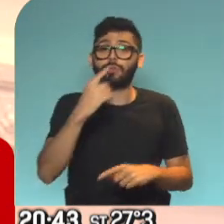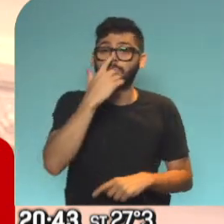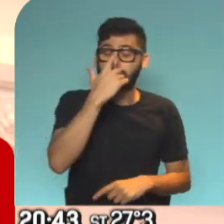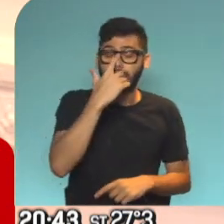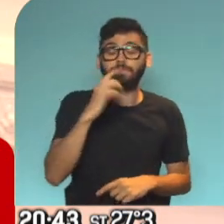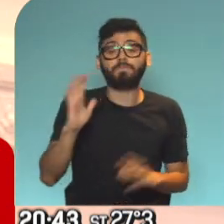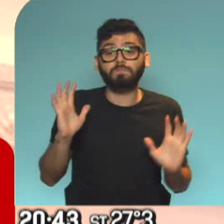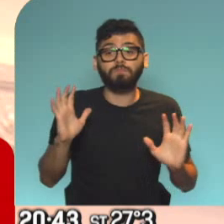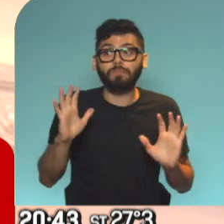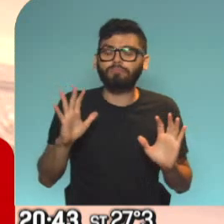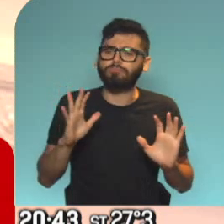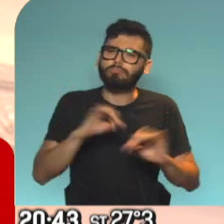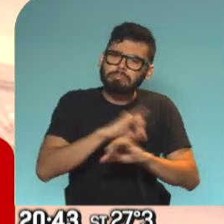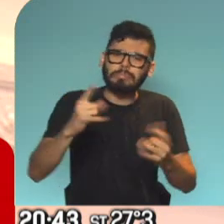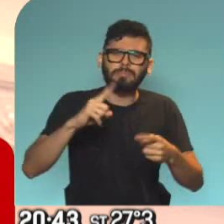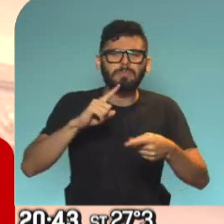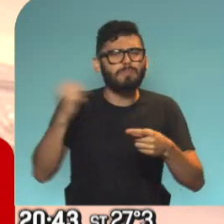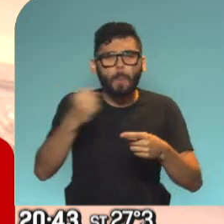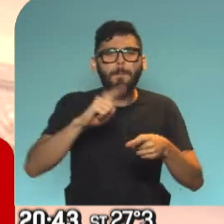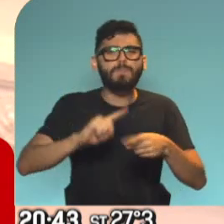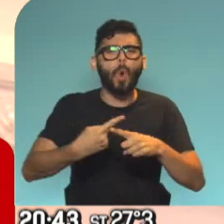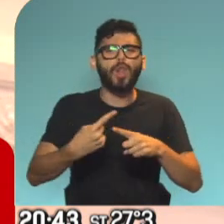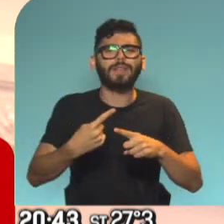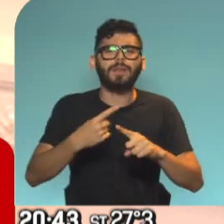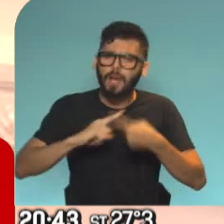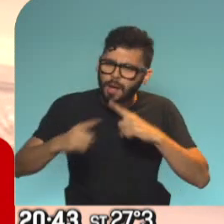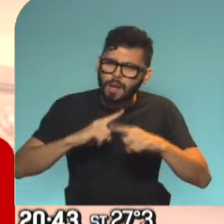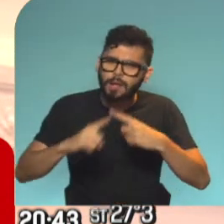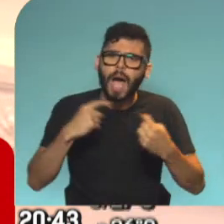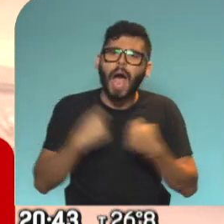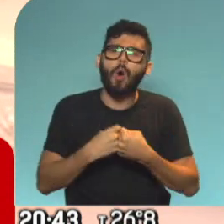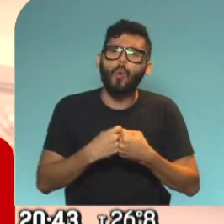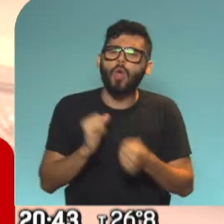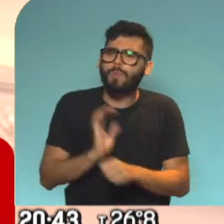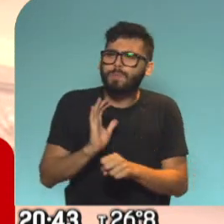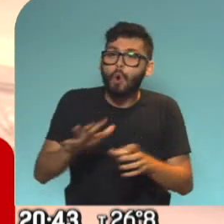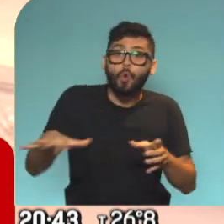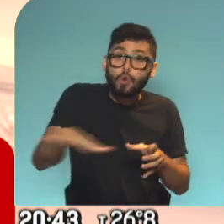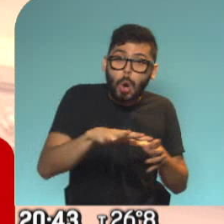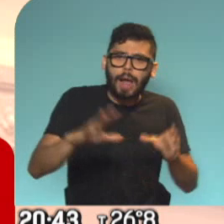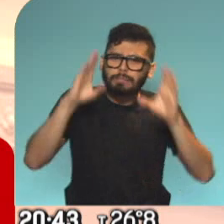Que la política se ponga de acuerdo en poder llevar adelante una agenda de desarrollo territorial,